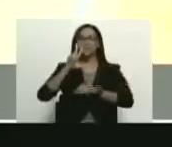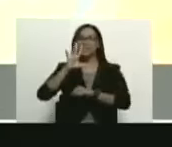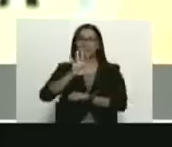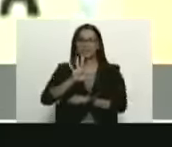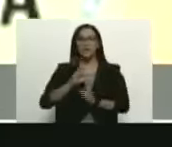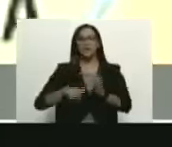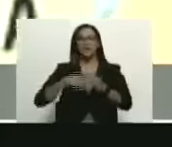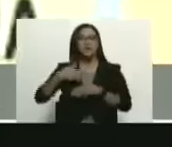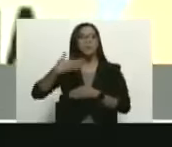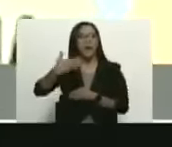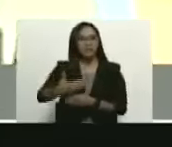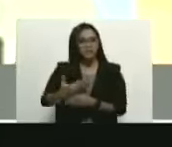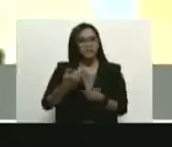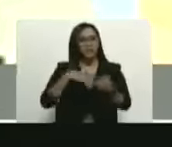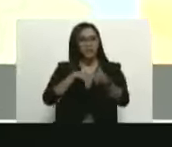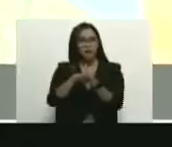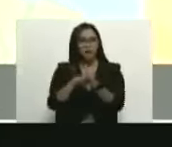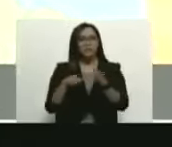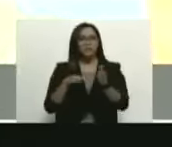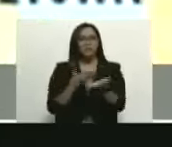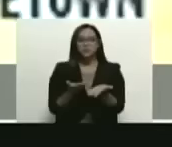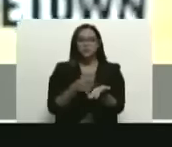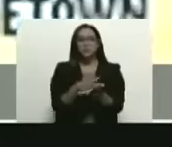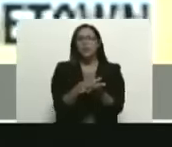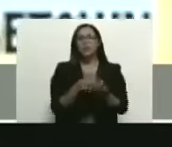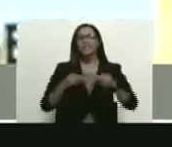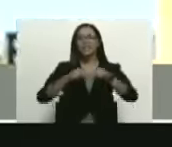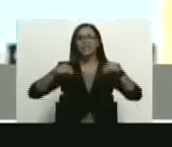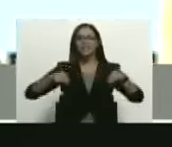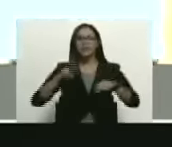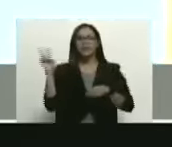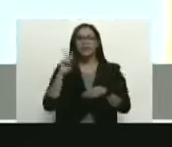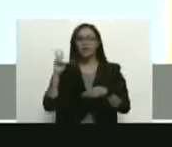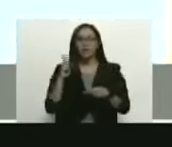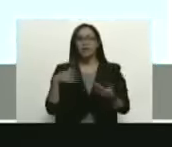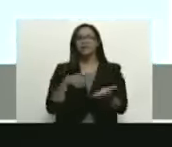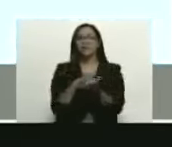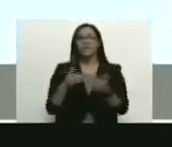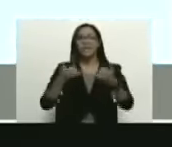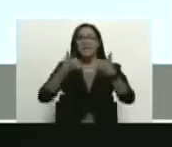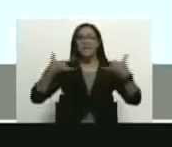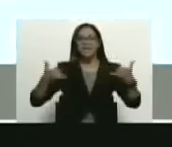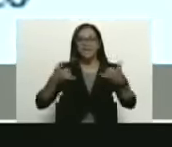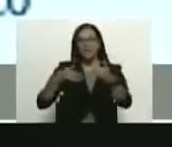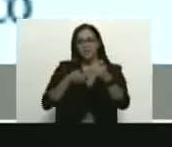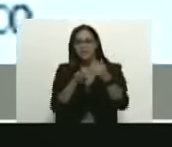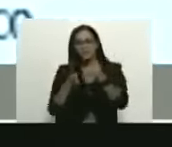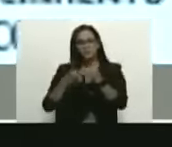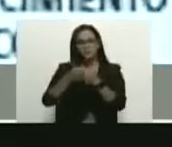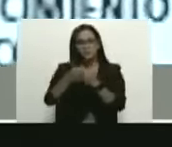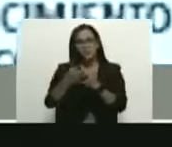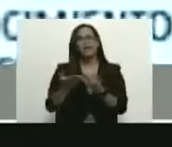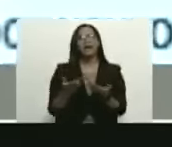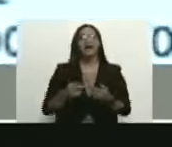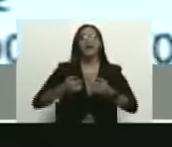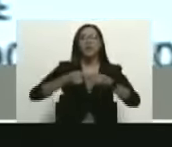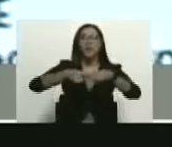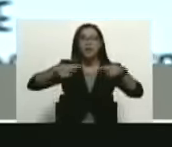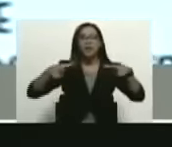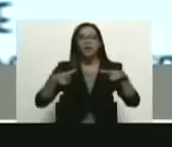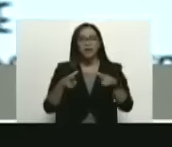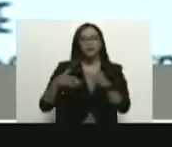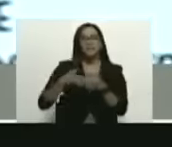ya un avance sobre el territorio venezolano, pese a que la línea discurre también a lo largo del río